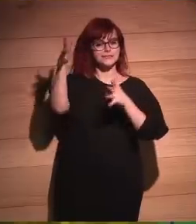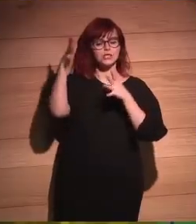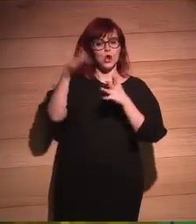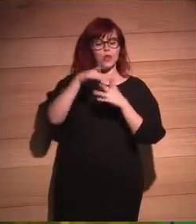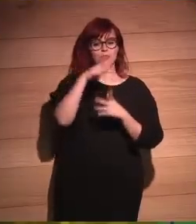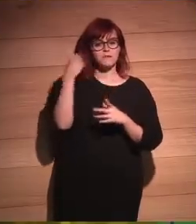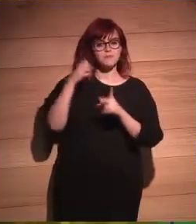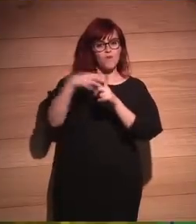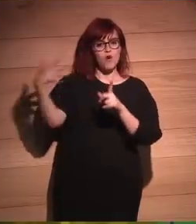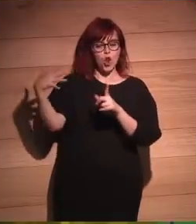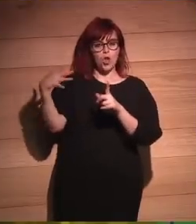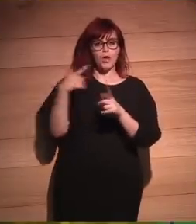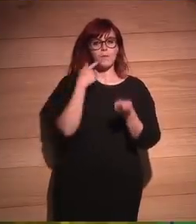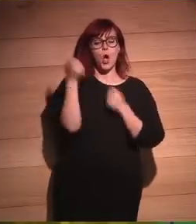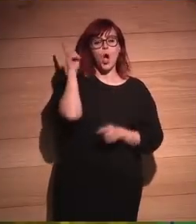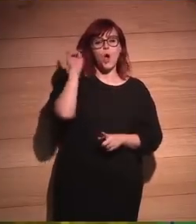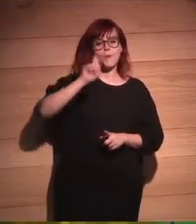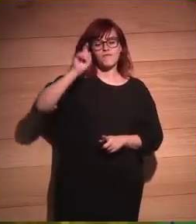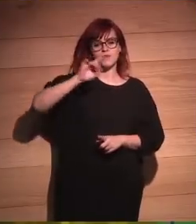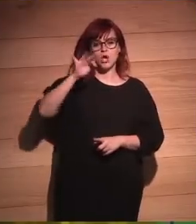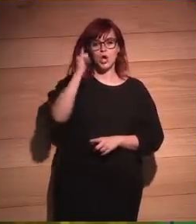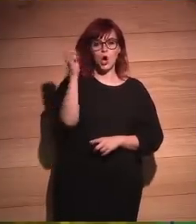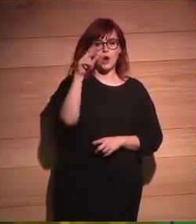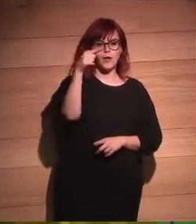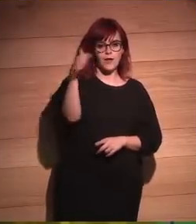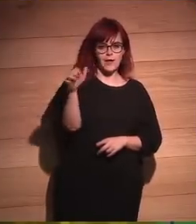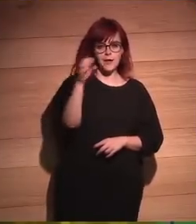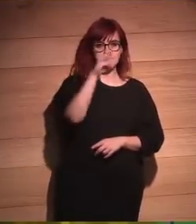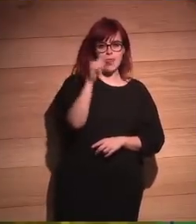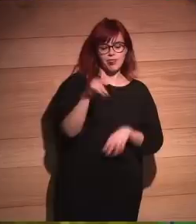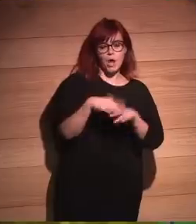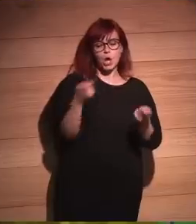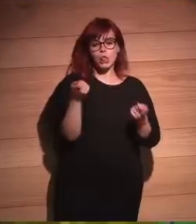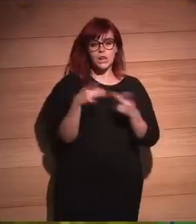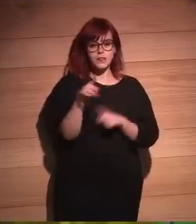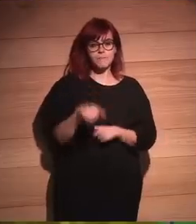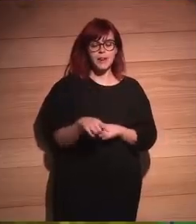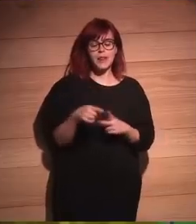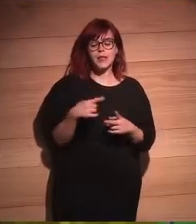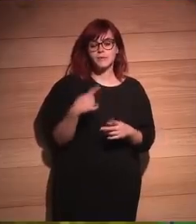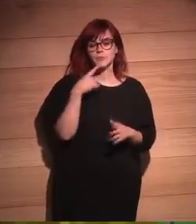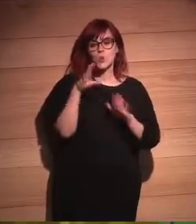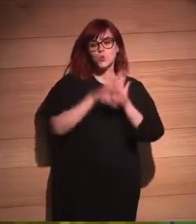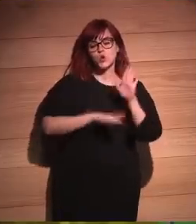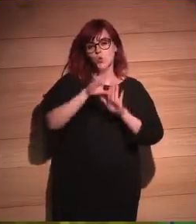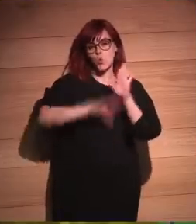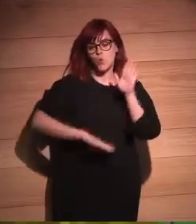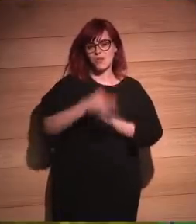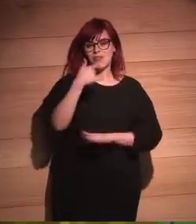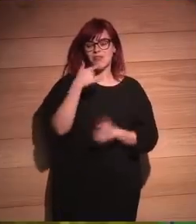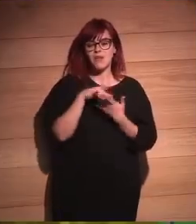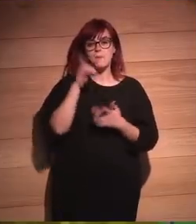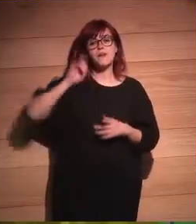del Foro Gobernanza de Internet, que coordina el profesor Jorge Pérez, y me has dicho otra parte de mi currículum, es decir, que